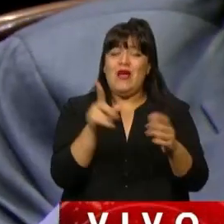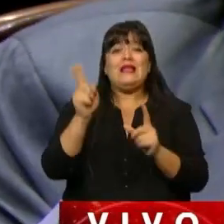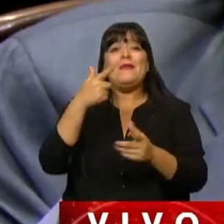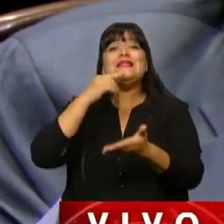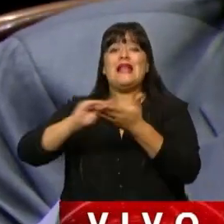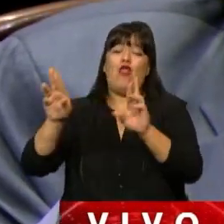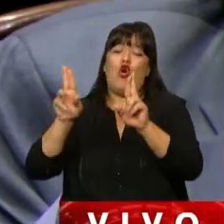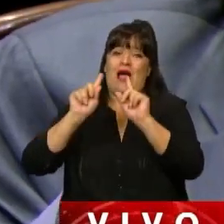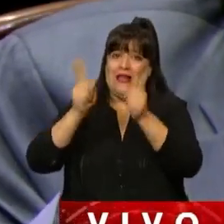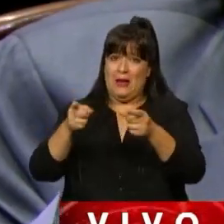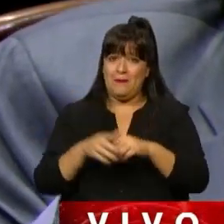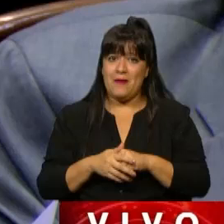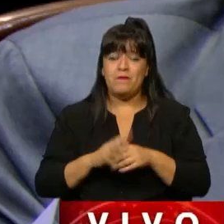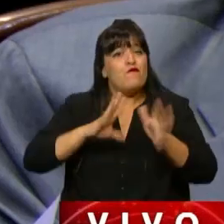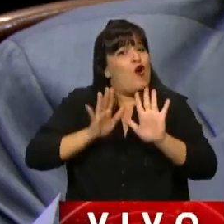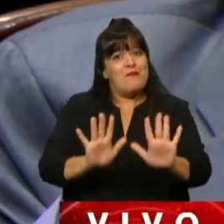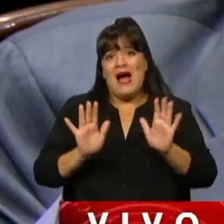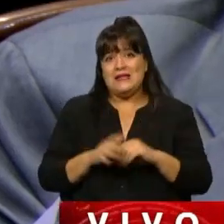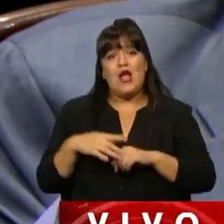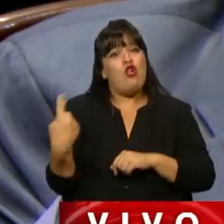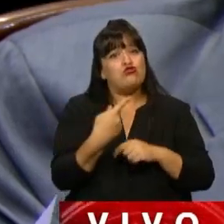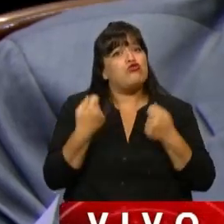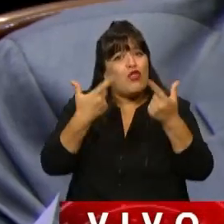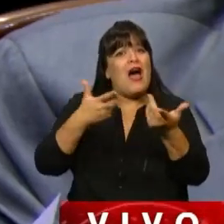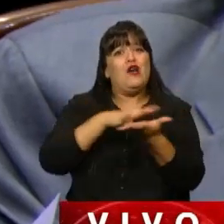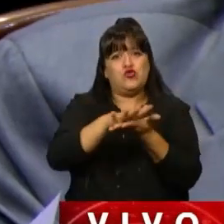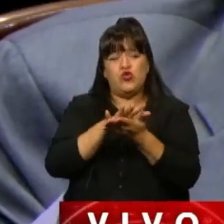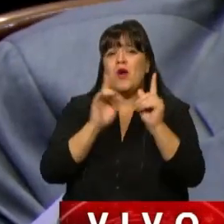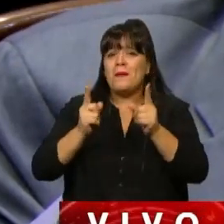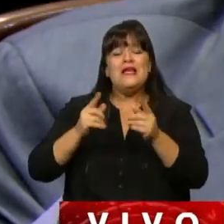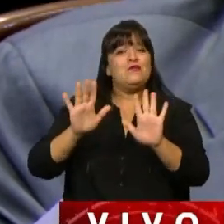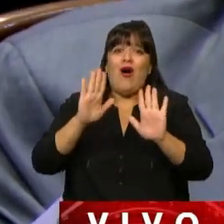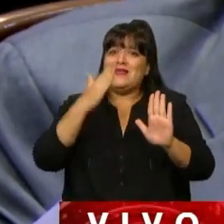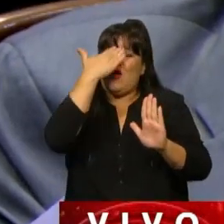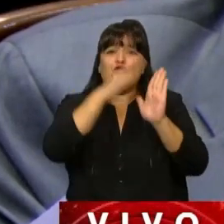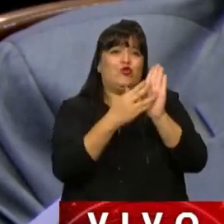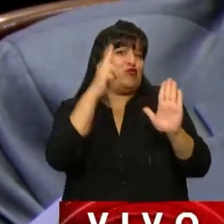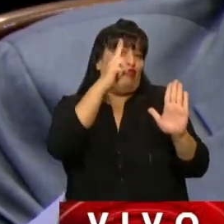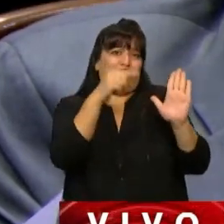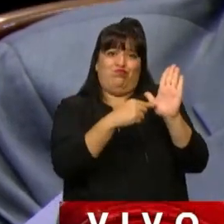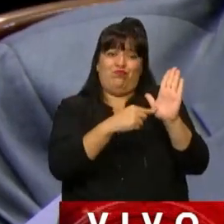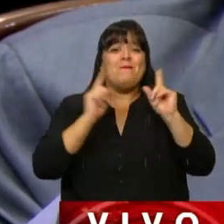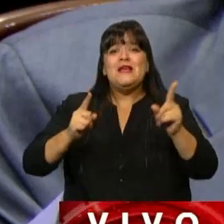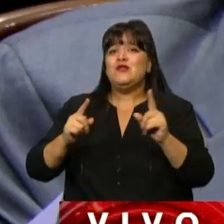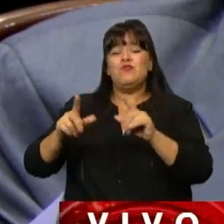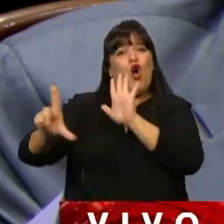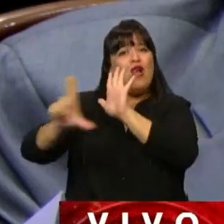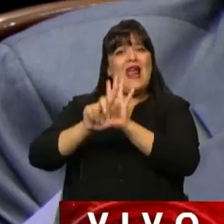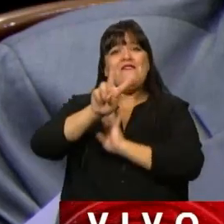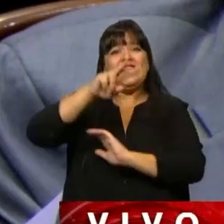Creo que estamos de esta manera respondiendo al mandato que nos da la Constitución Nacional, al mandato de la